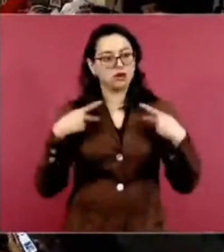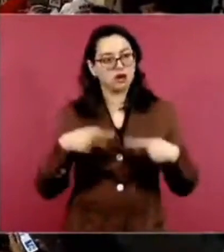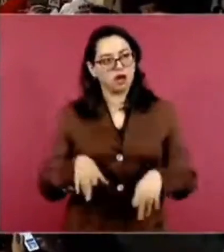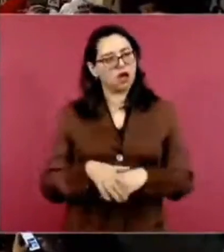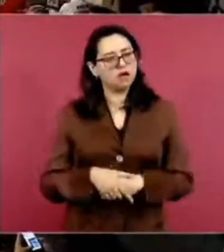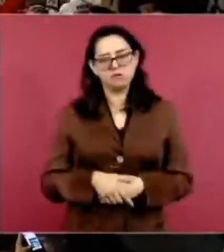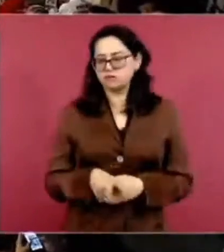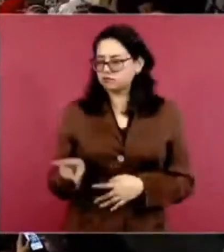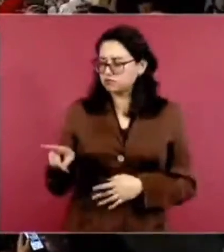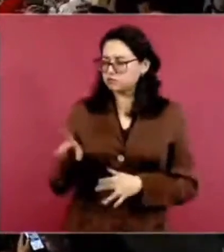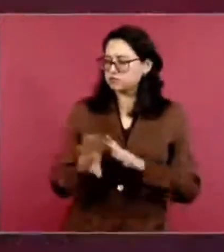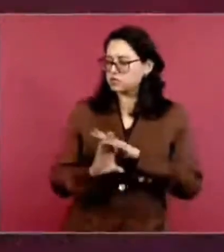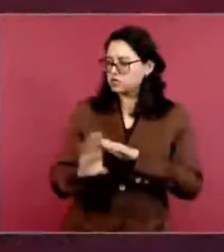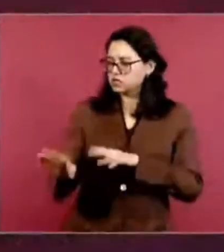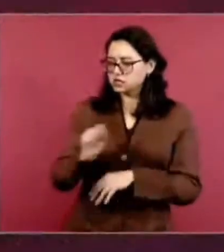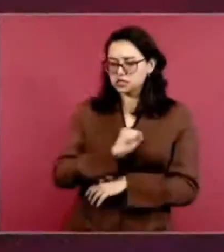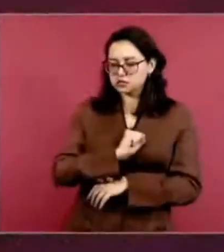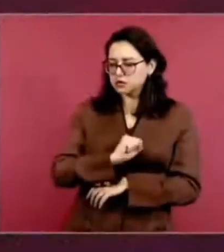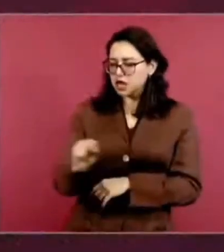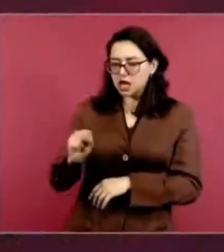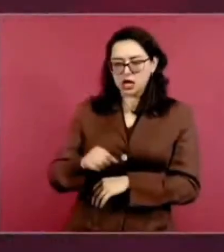aunque parezca increíble.